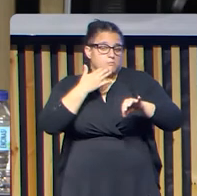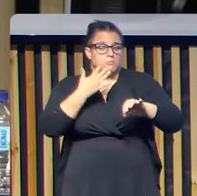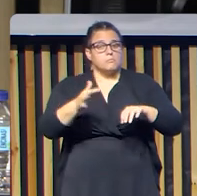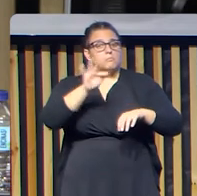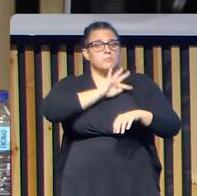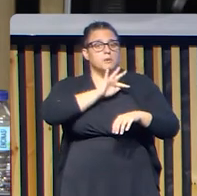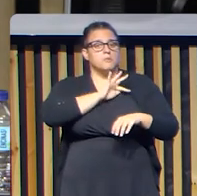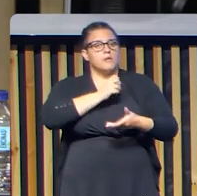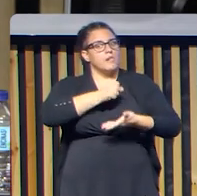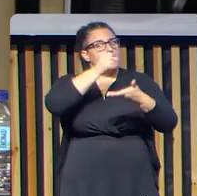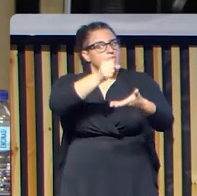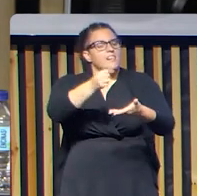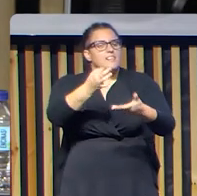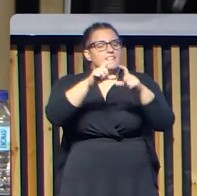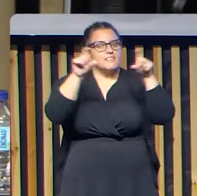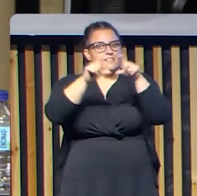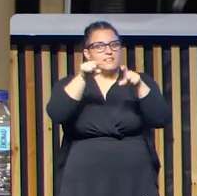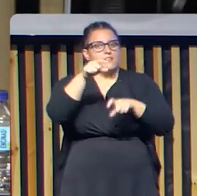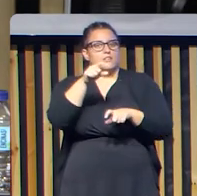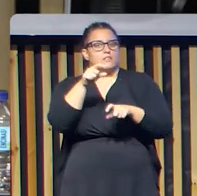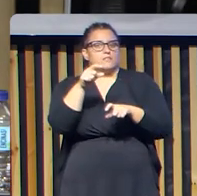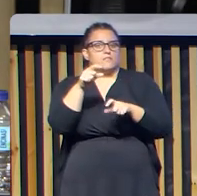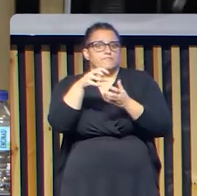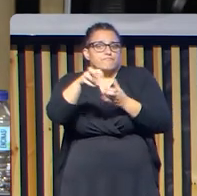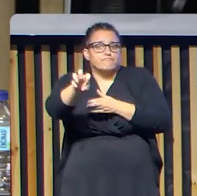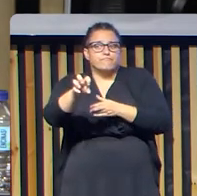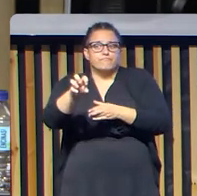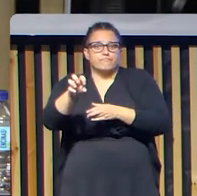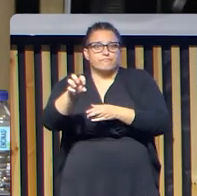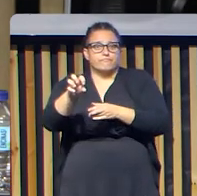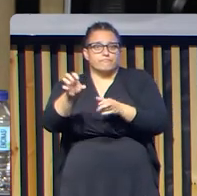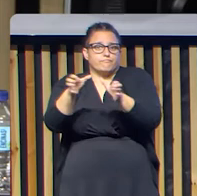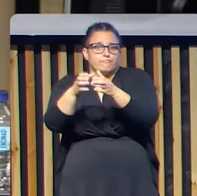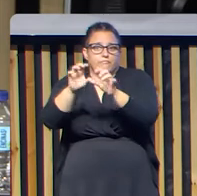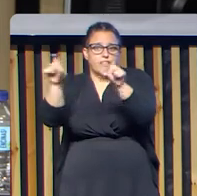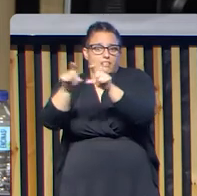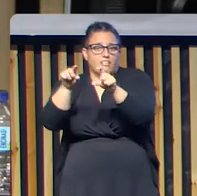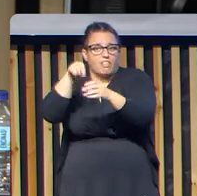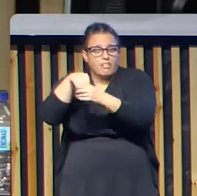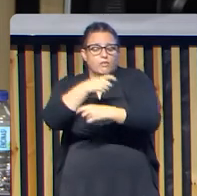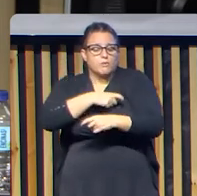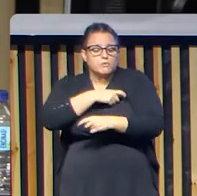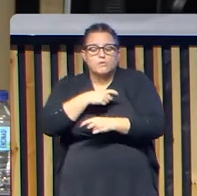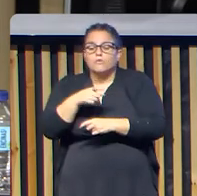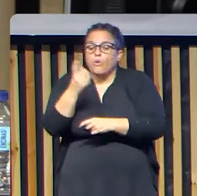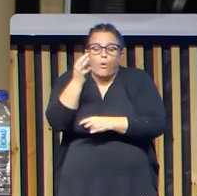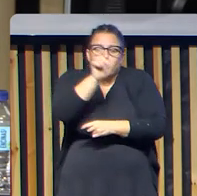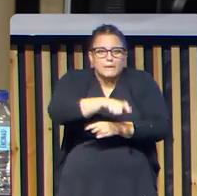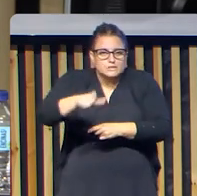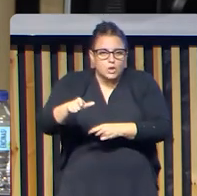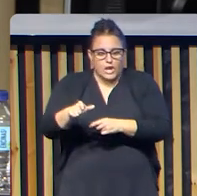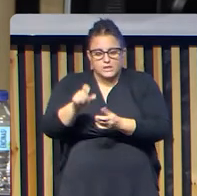bien sea el organismo de la comisión o las personas que más claramente